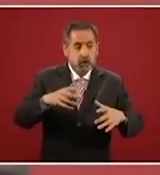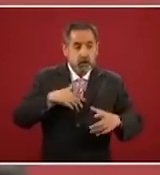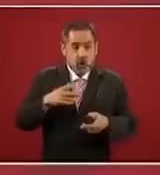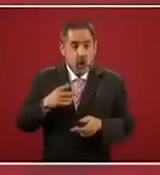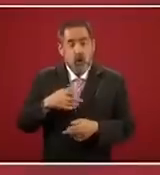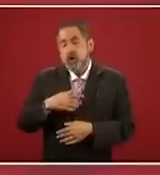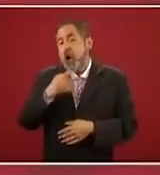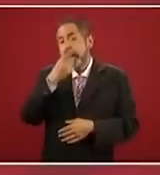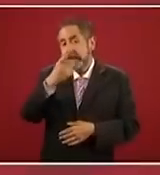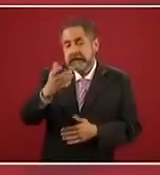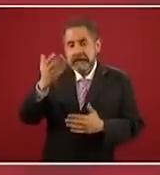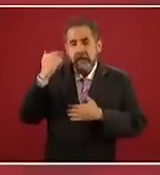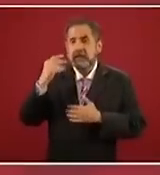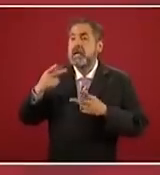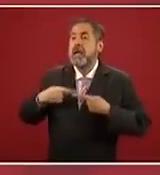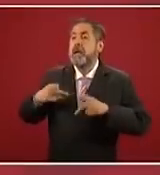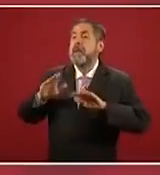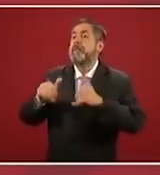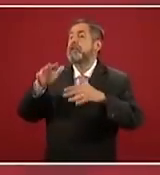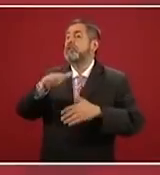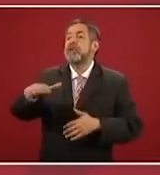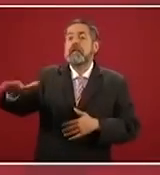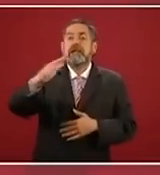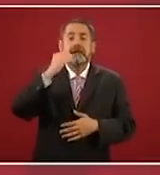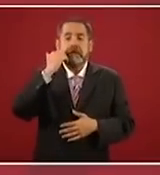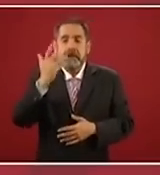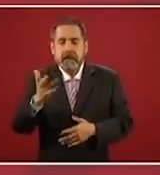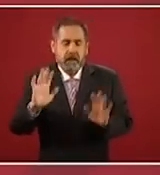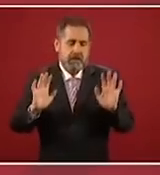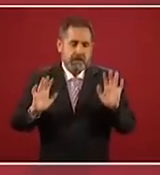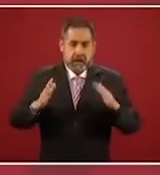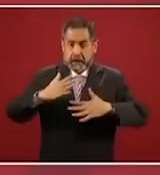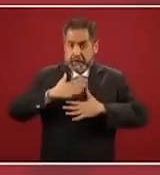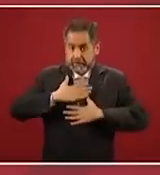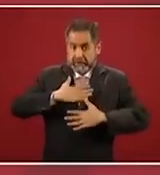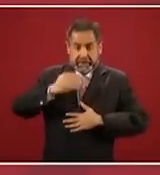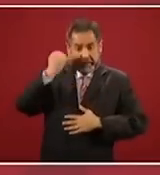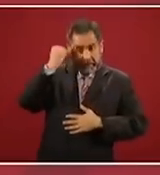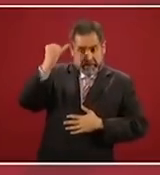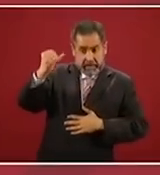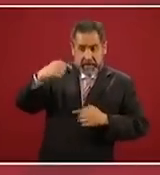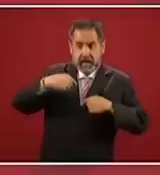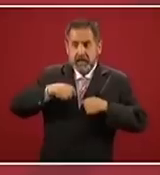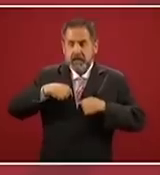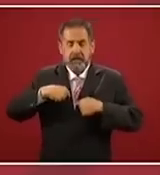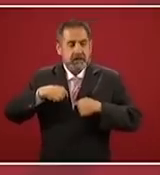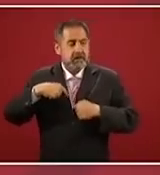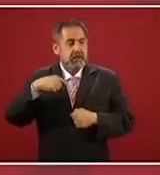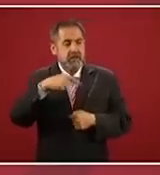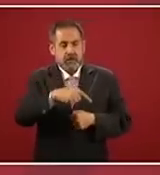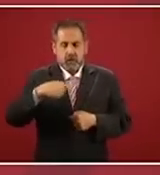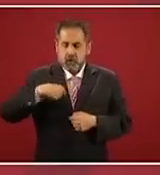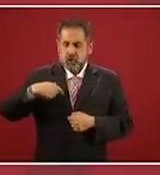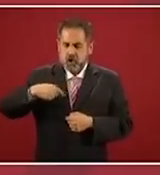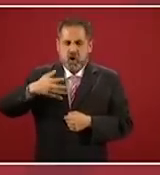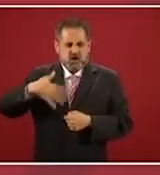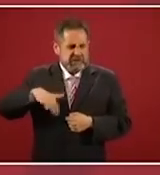planteé, mi postura es que el Ejecutivo no persiga,